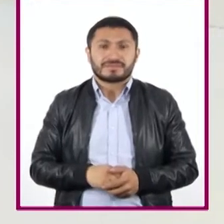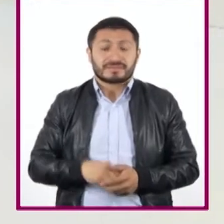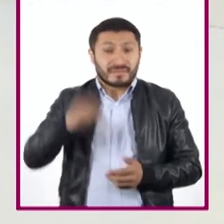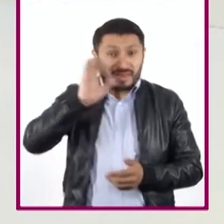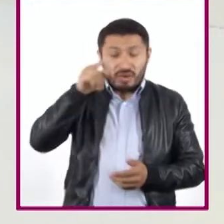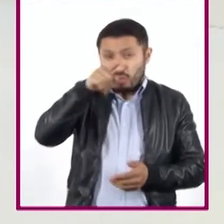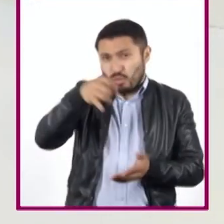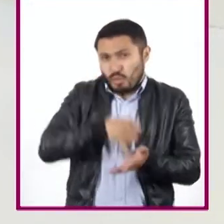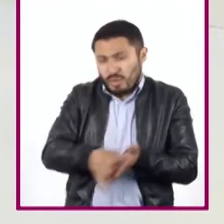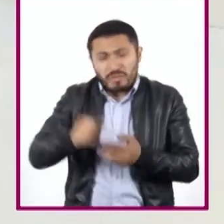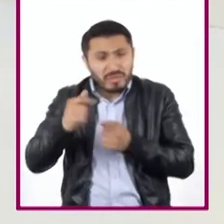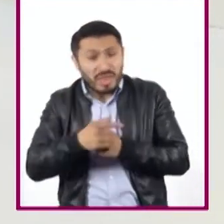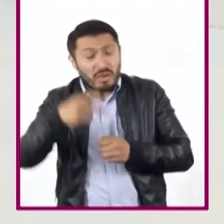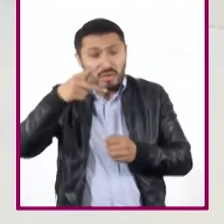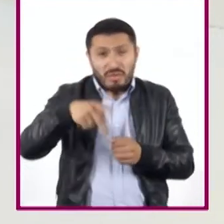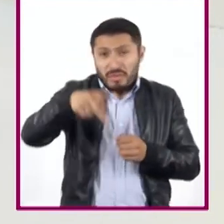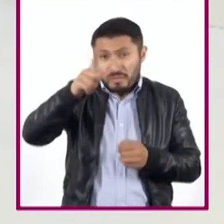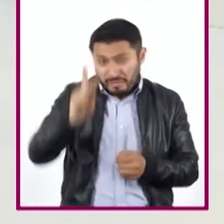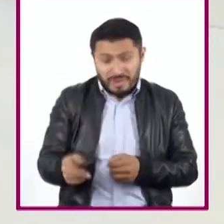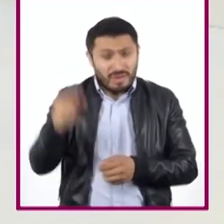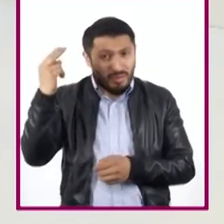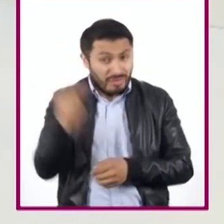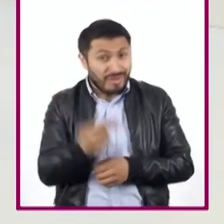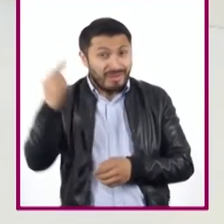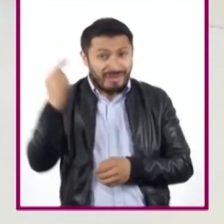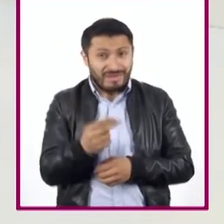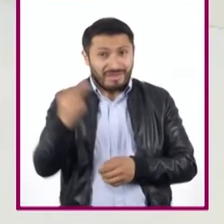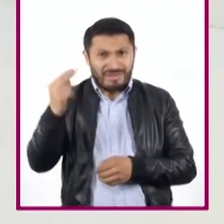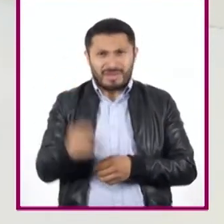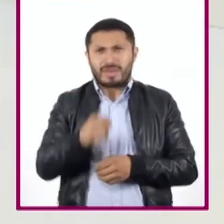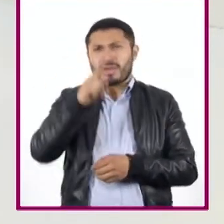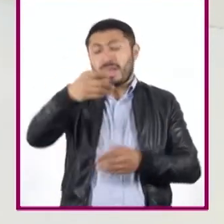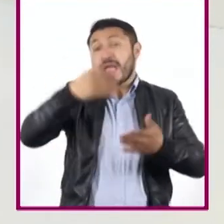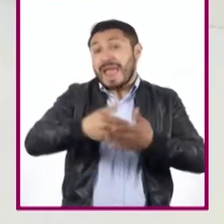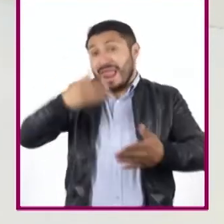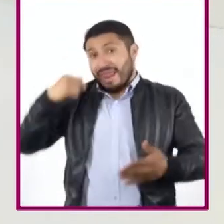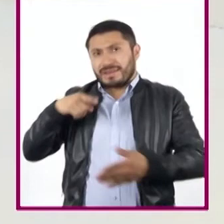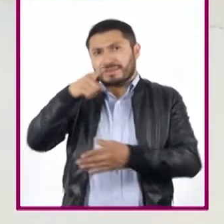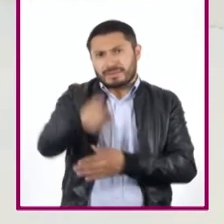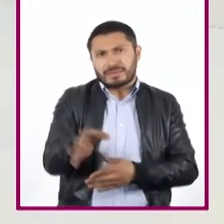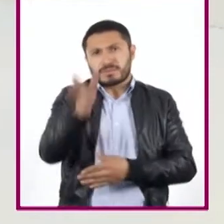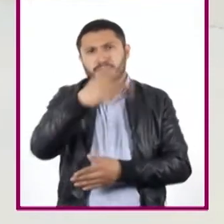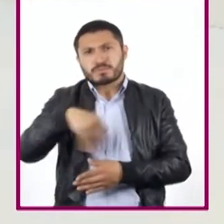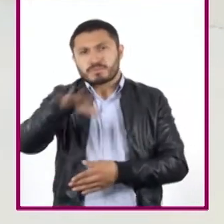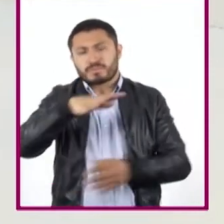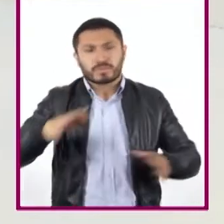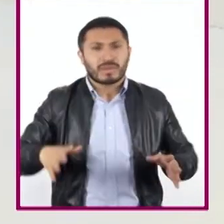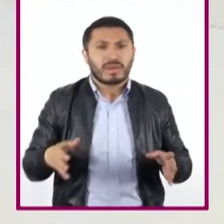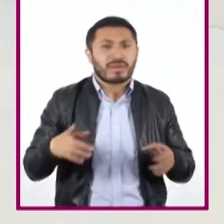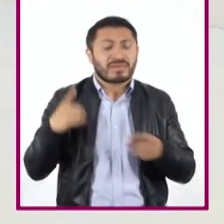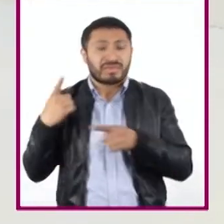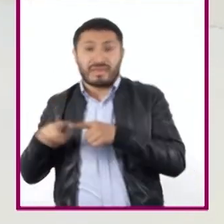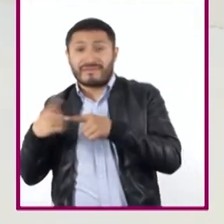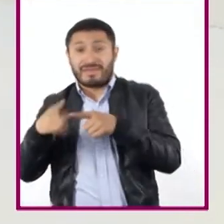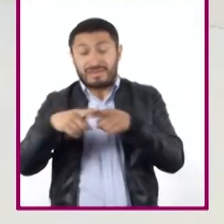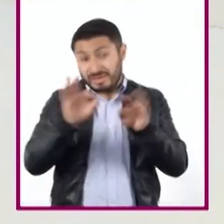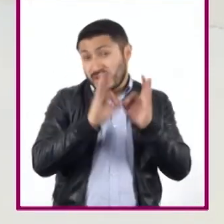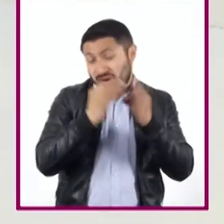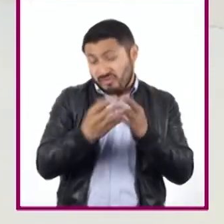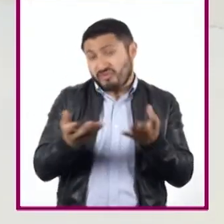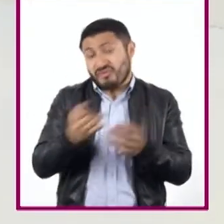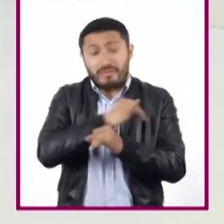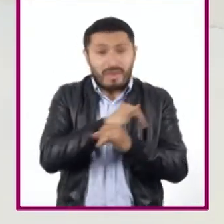de decisiones. No obstante, es necesario que previamente se busque en fuentes que sean